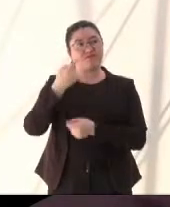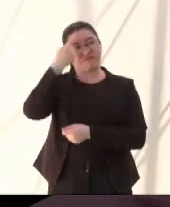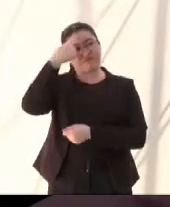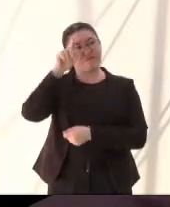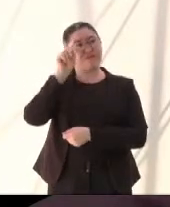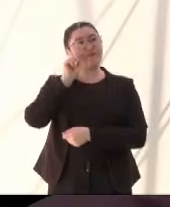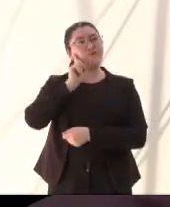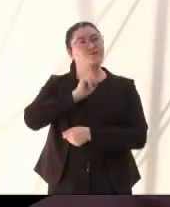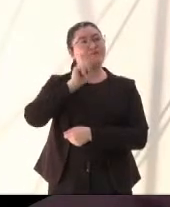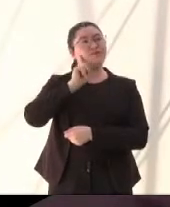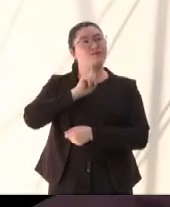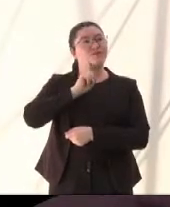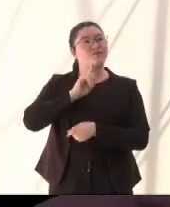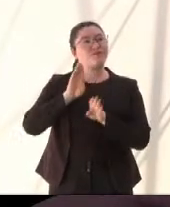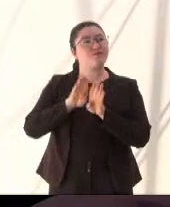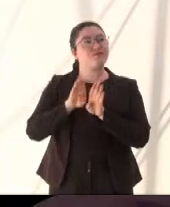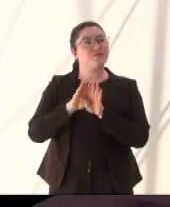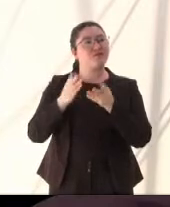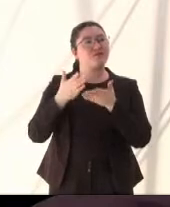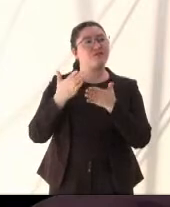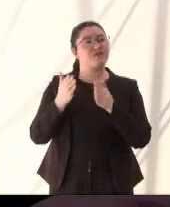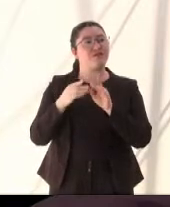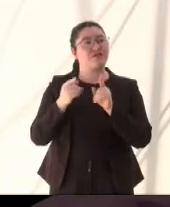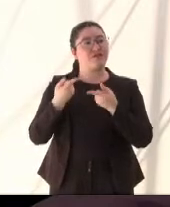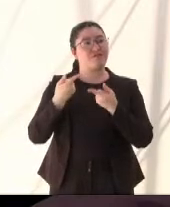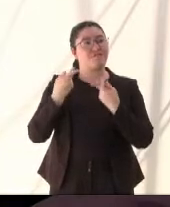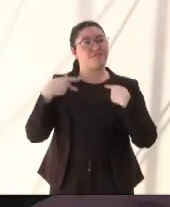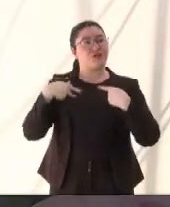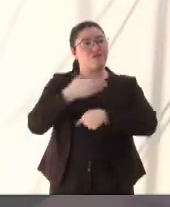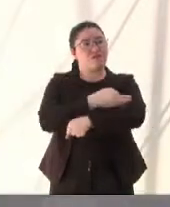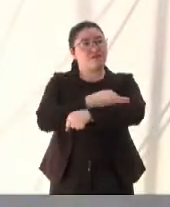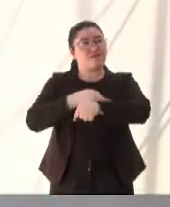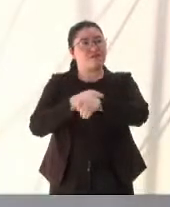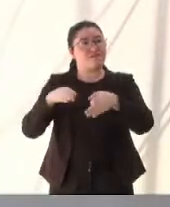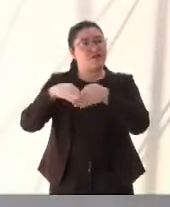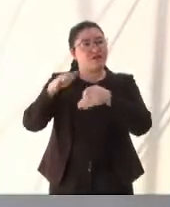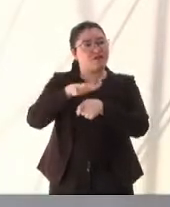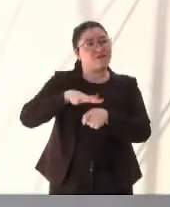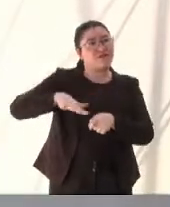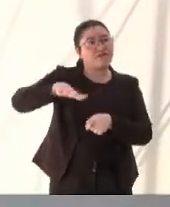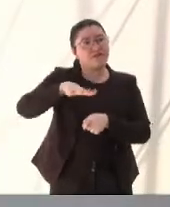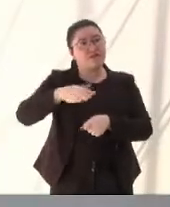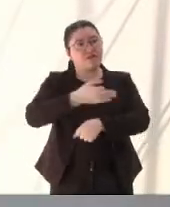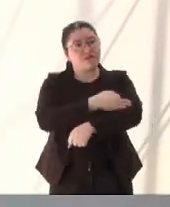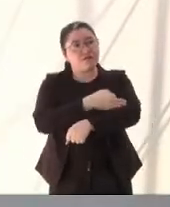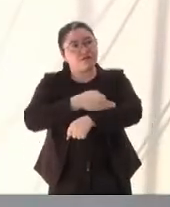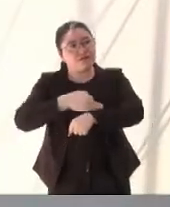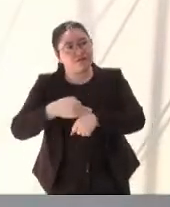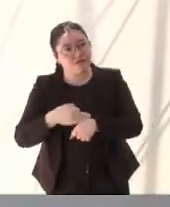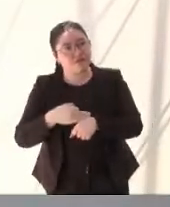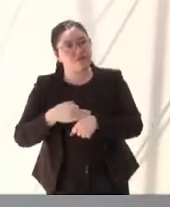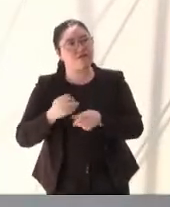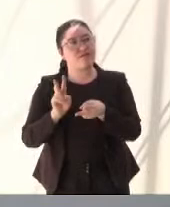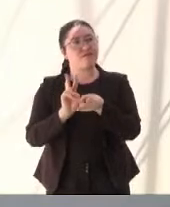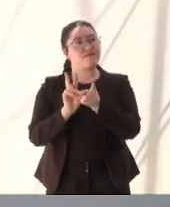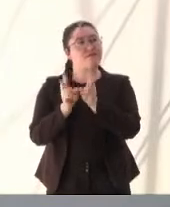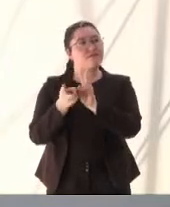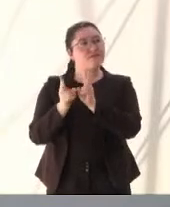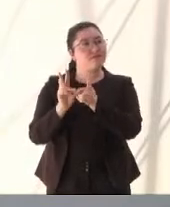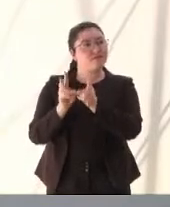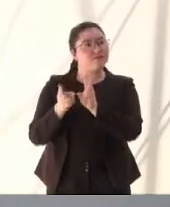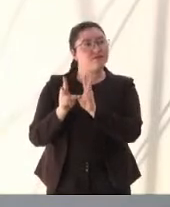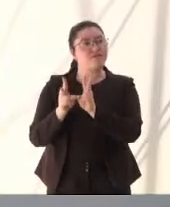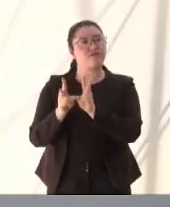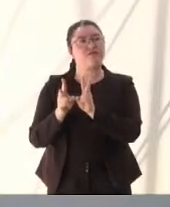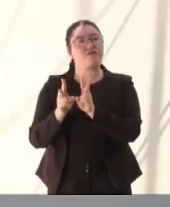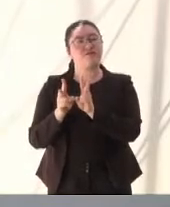se cometen en el círculo cercano a ellas, en la familia, con los vecinos,